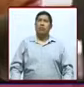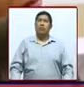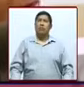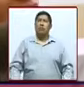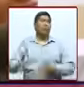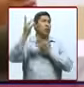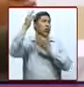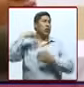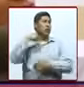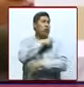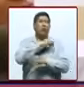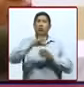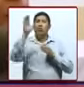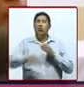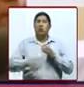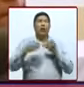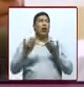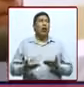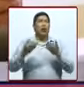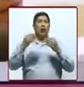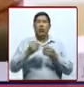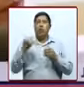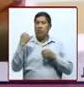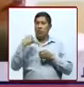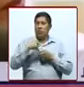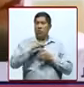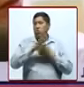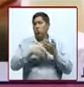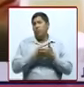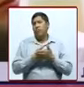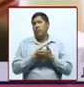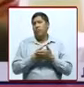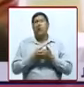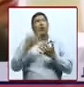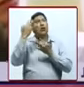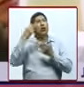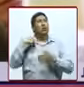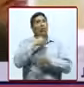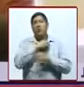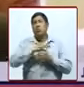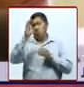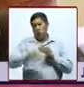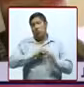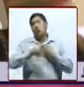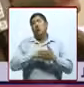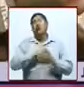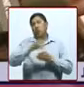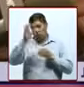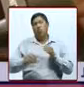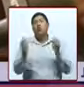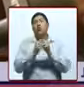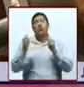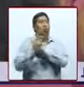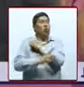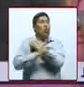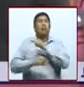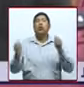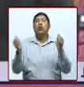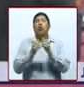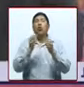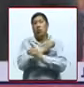Y esperemos que cumpla, ya, porque aquí está registrado todo lo que se habló y esperemos que se cumpla y que todos cumplan con el país, con la